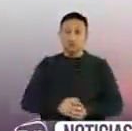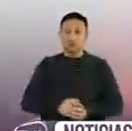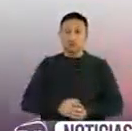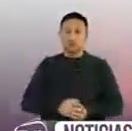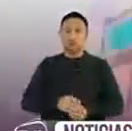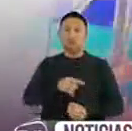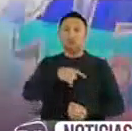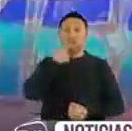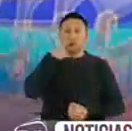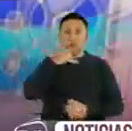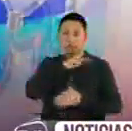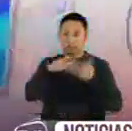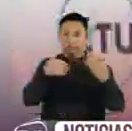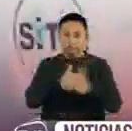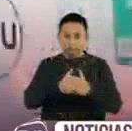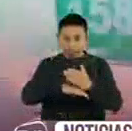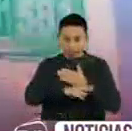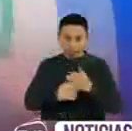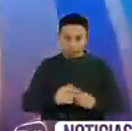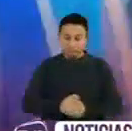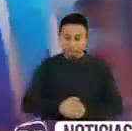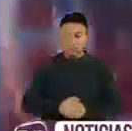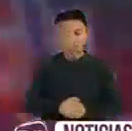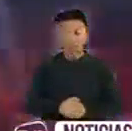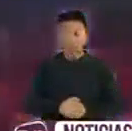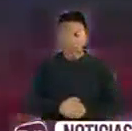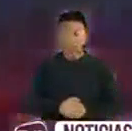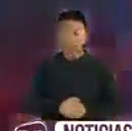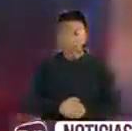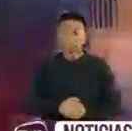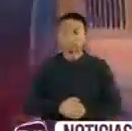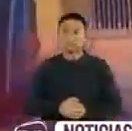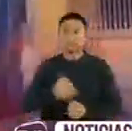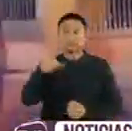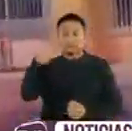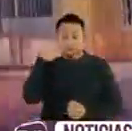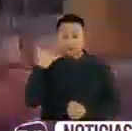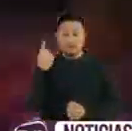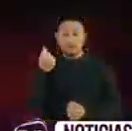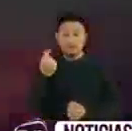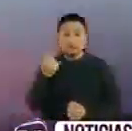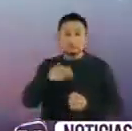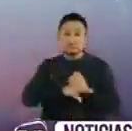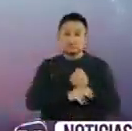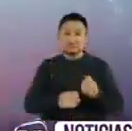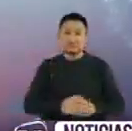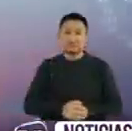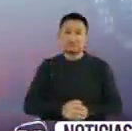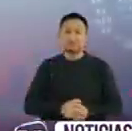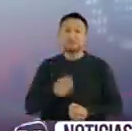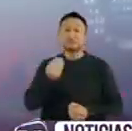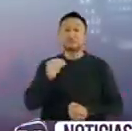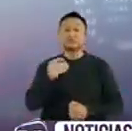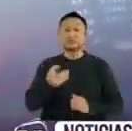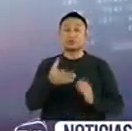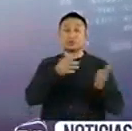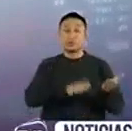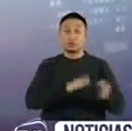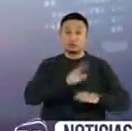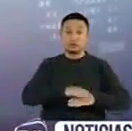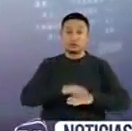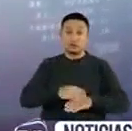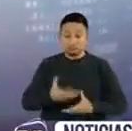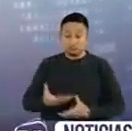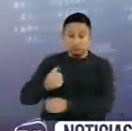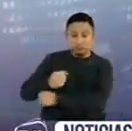al señor conductor. ¿A todos le robaron? Sí, a todos le robaron el teléfono, la plata. El joven que fue asesinado por resistirse a entregar